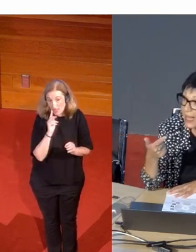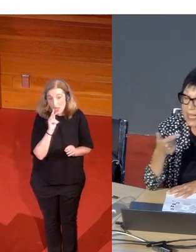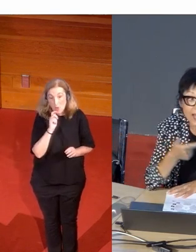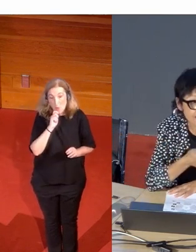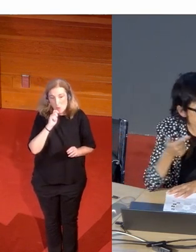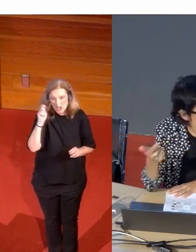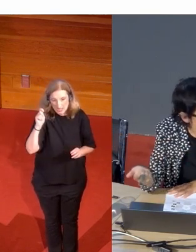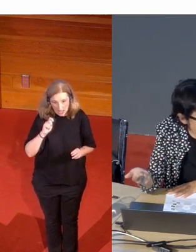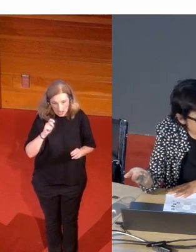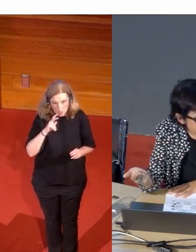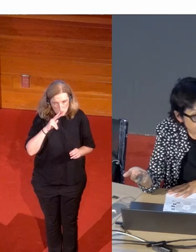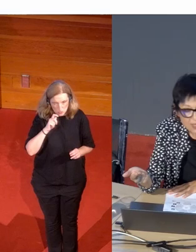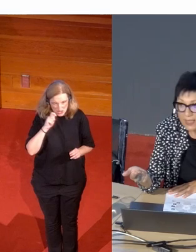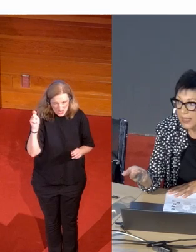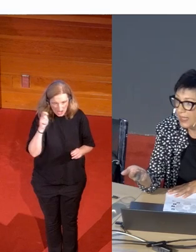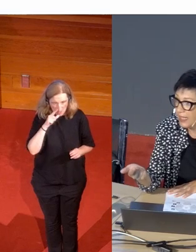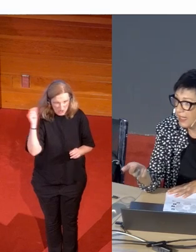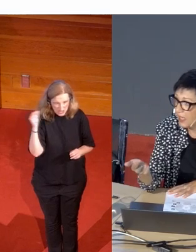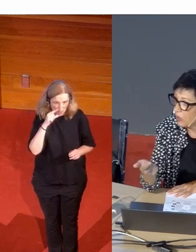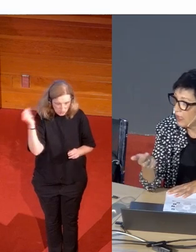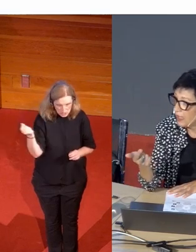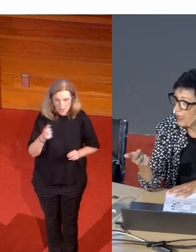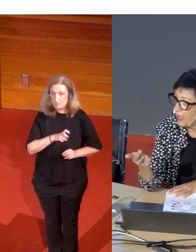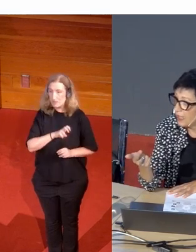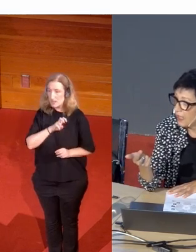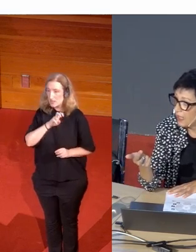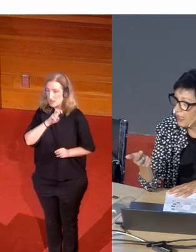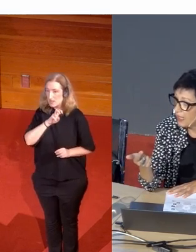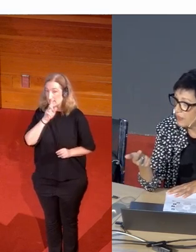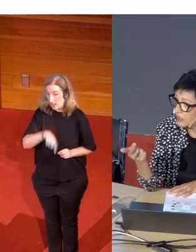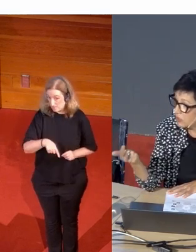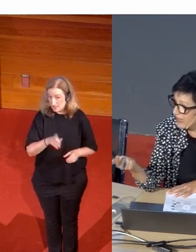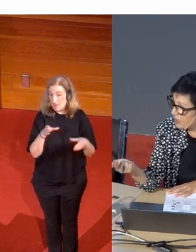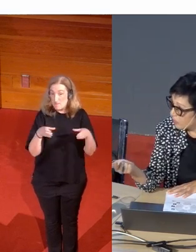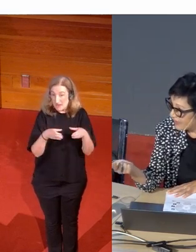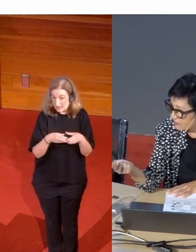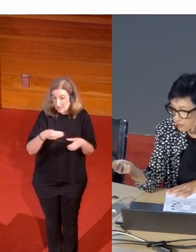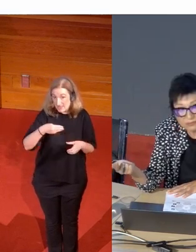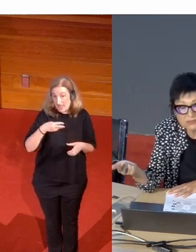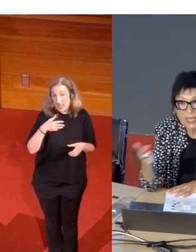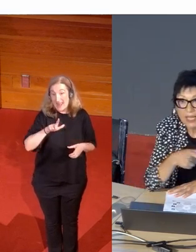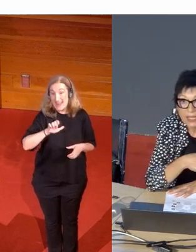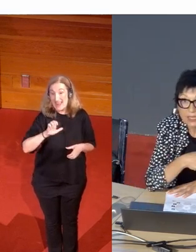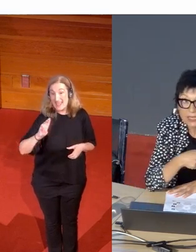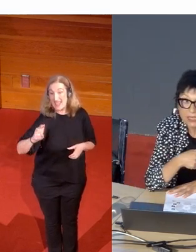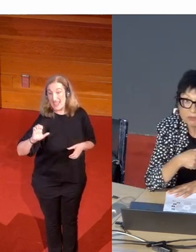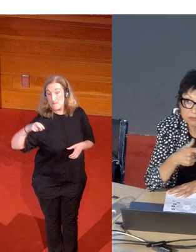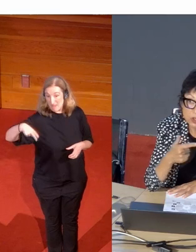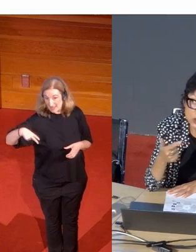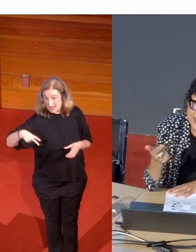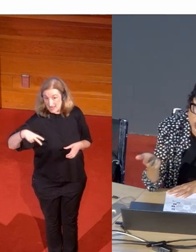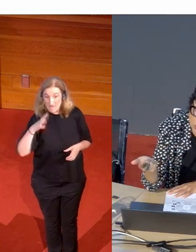Hungría Ahí está eh el el partido de marine le pen